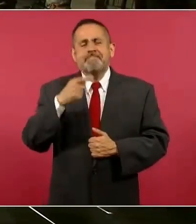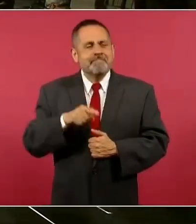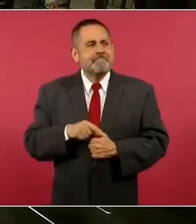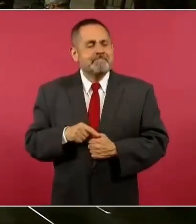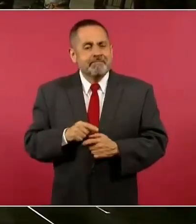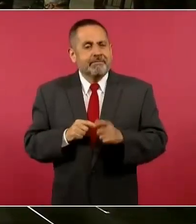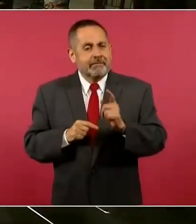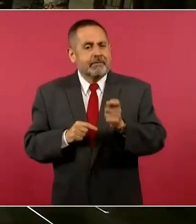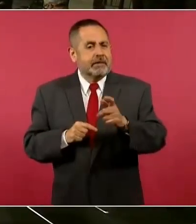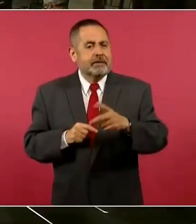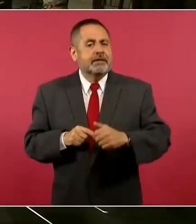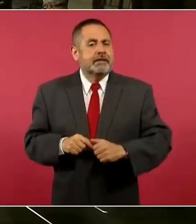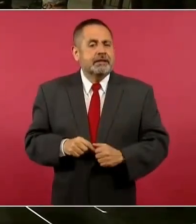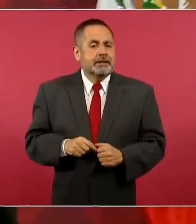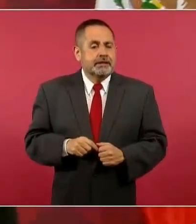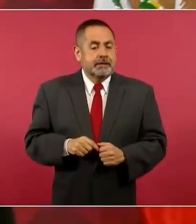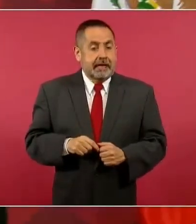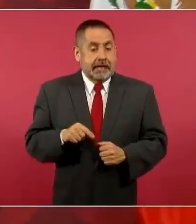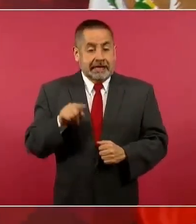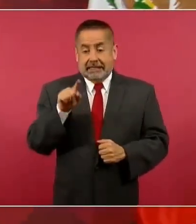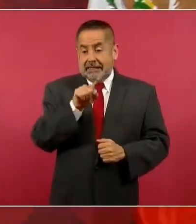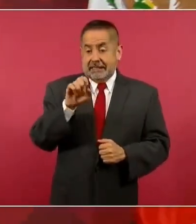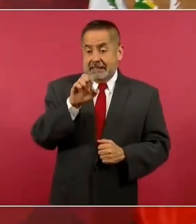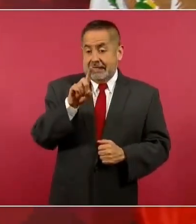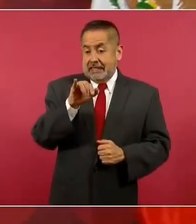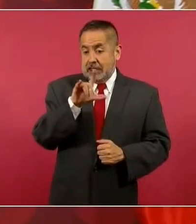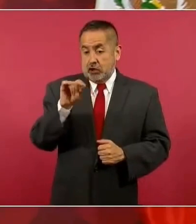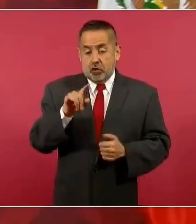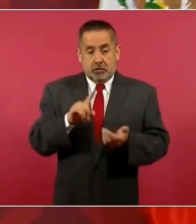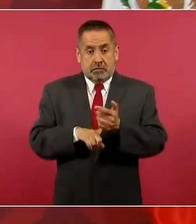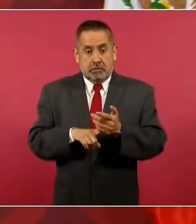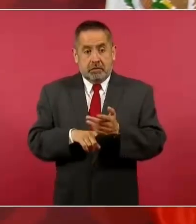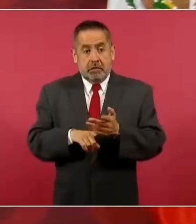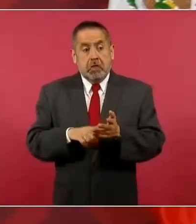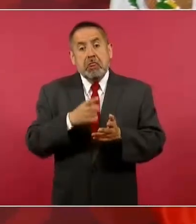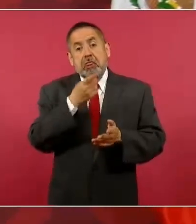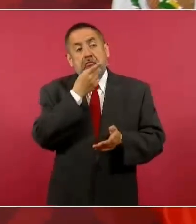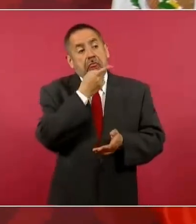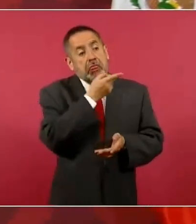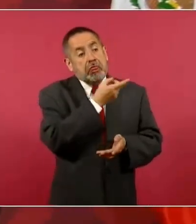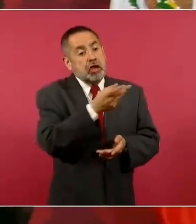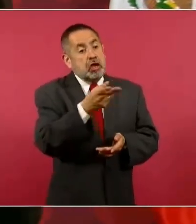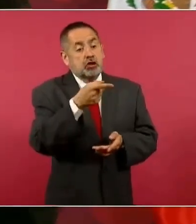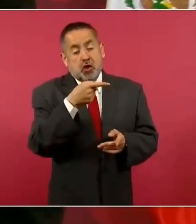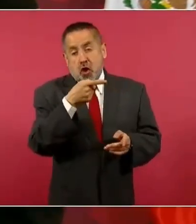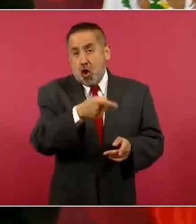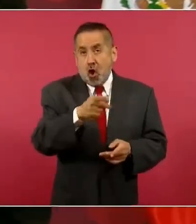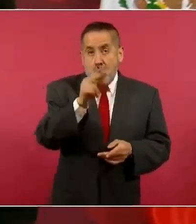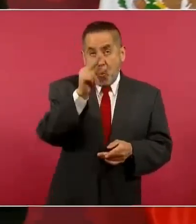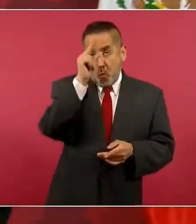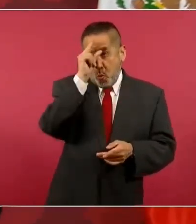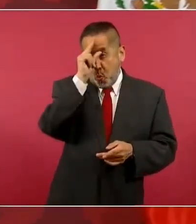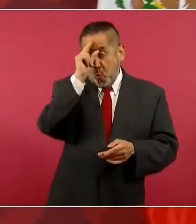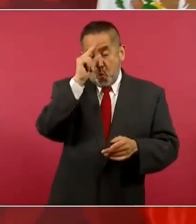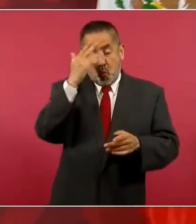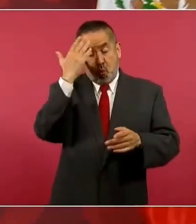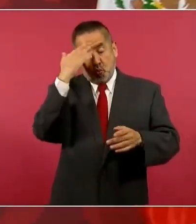de que Zedillo, que está considerado como una eminencia